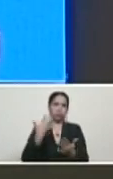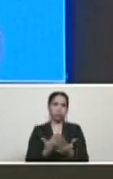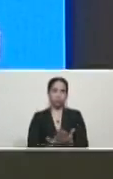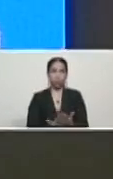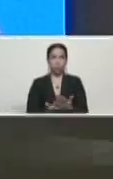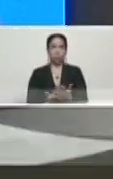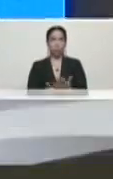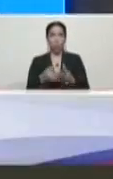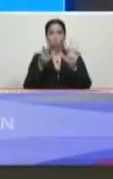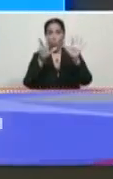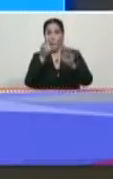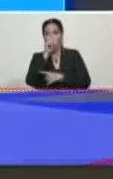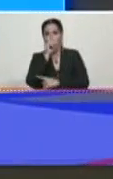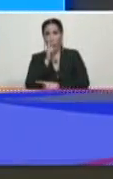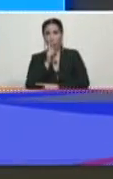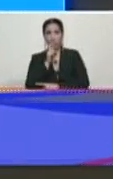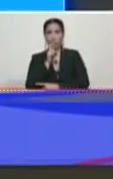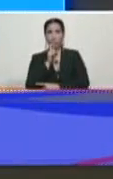8 años